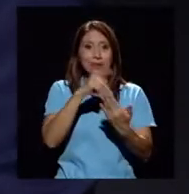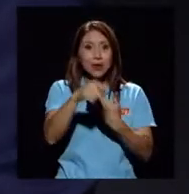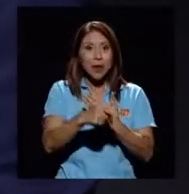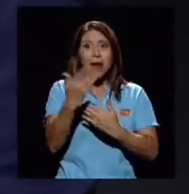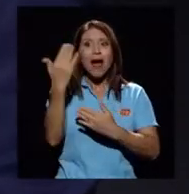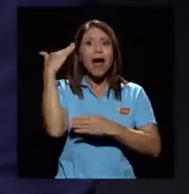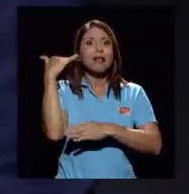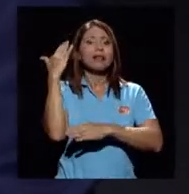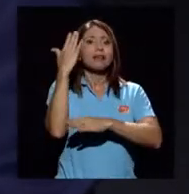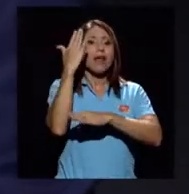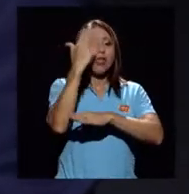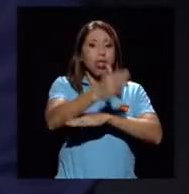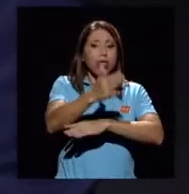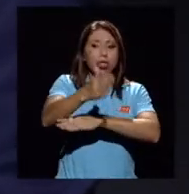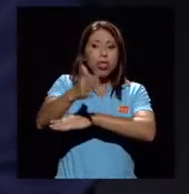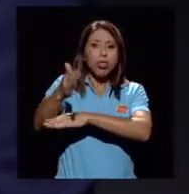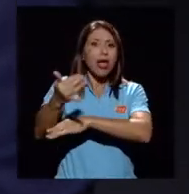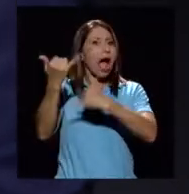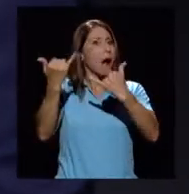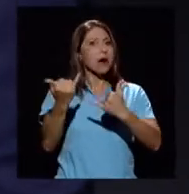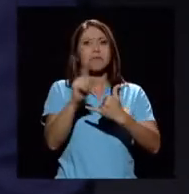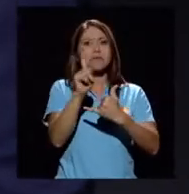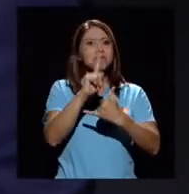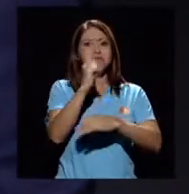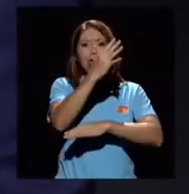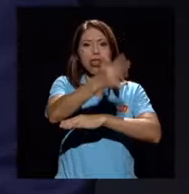pérdida de bosque en términos de cobertura.